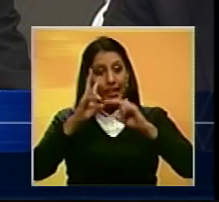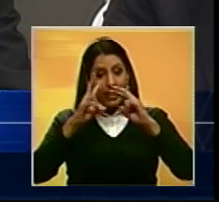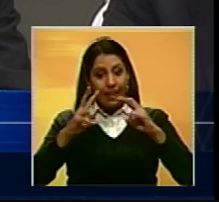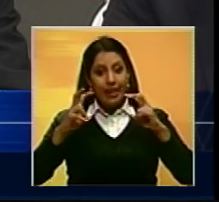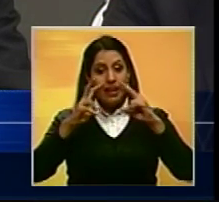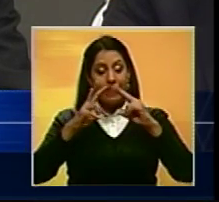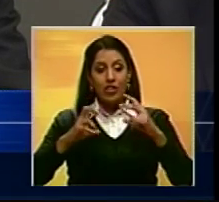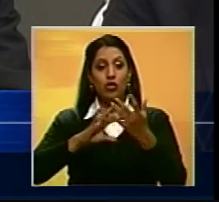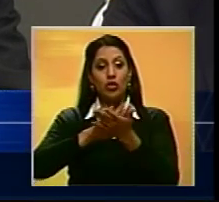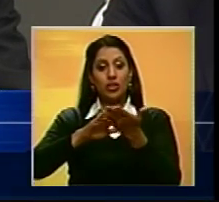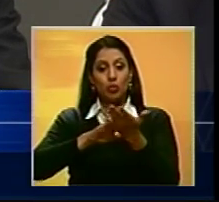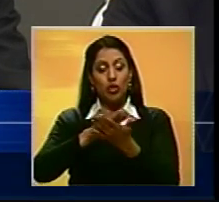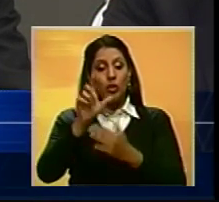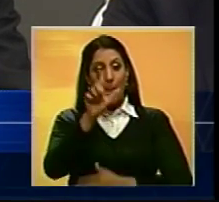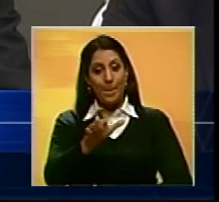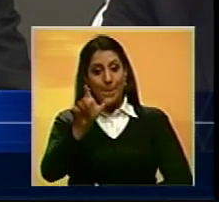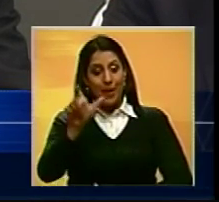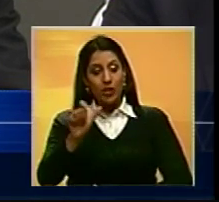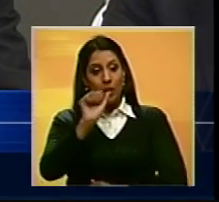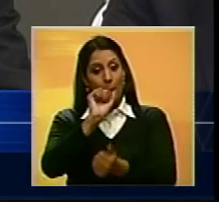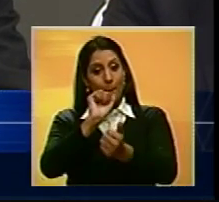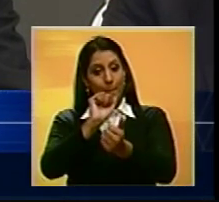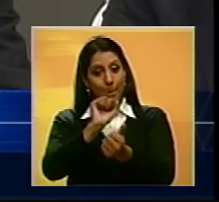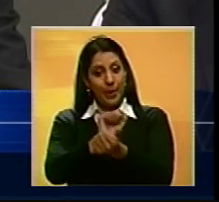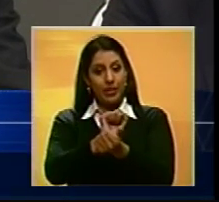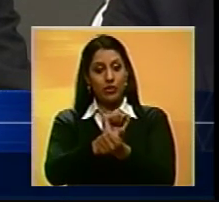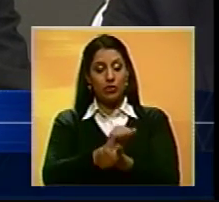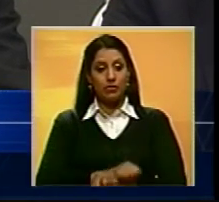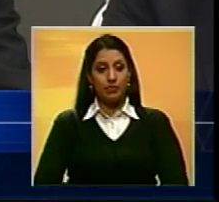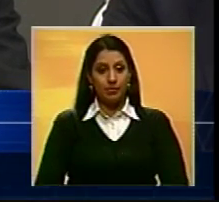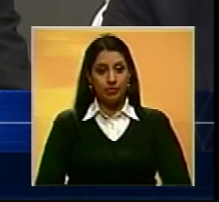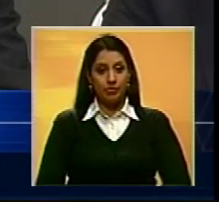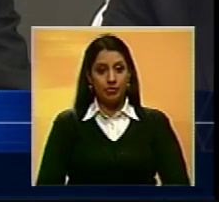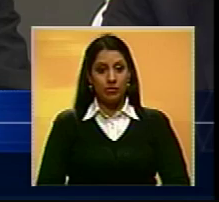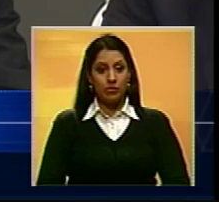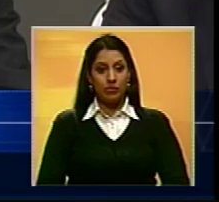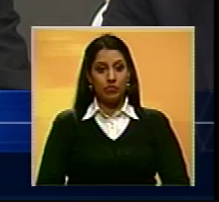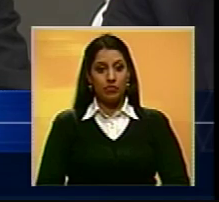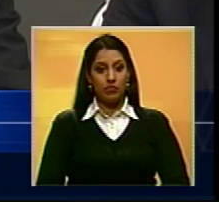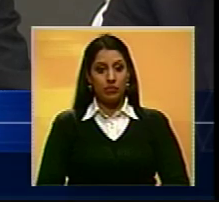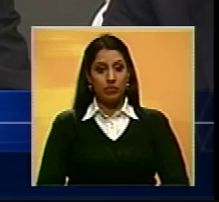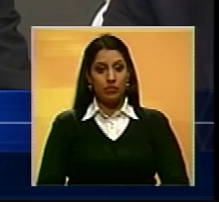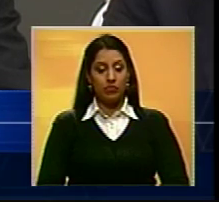revisión de la situación de personas privadas de libertad.